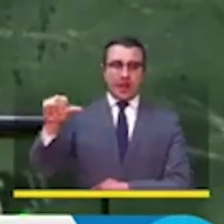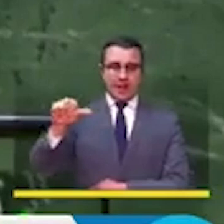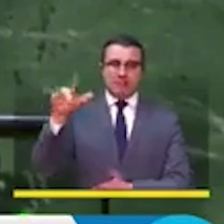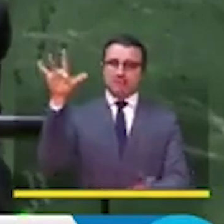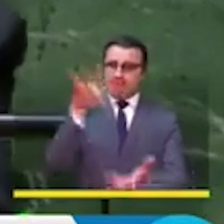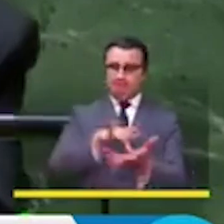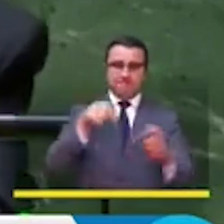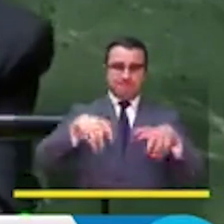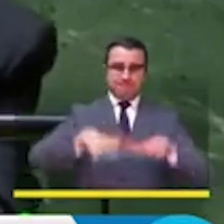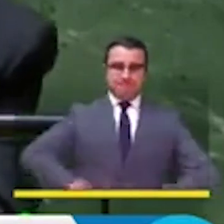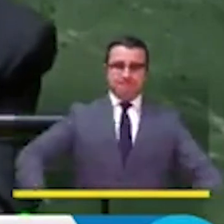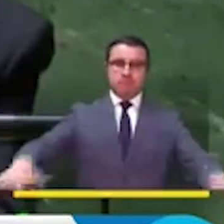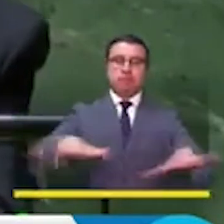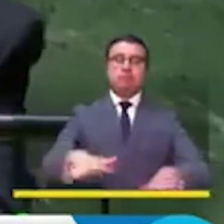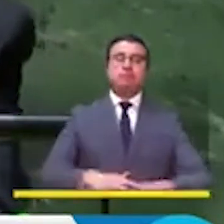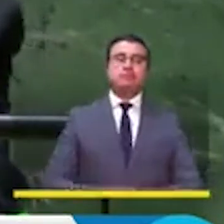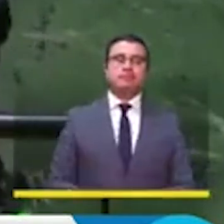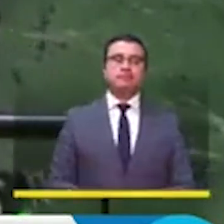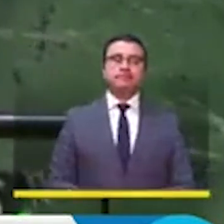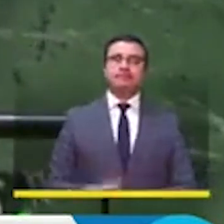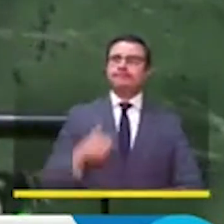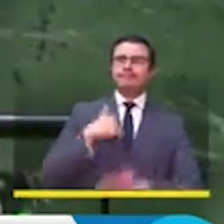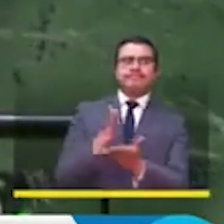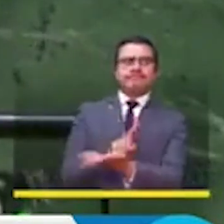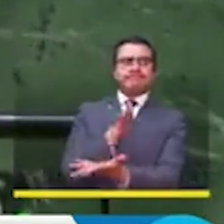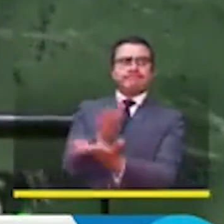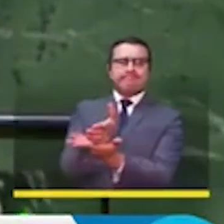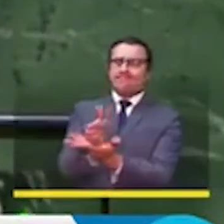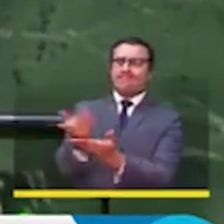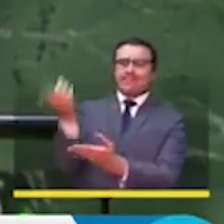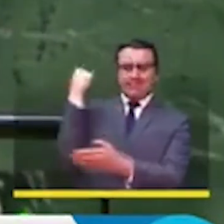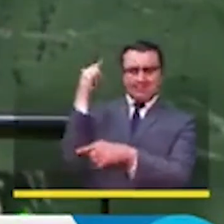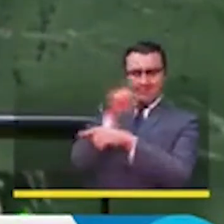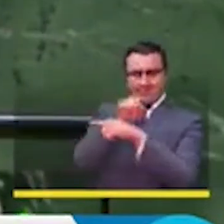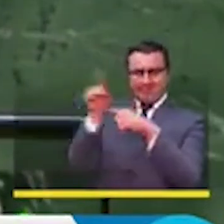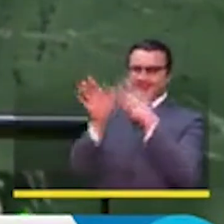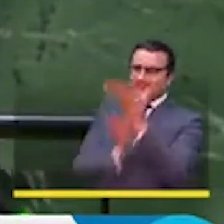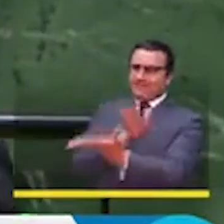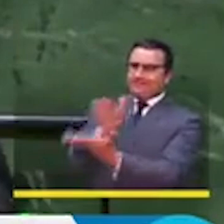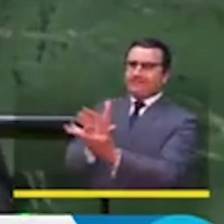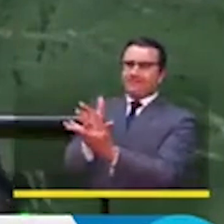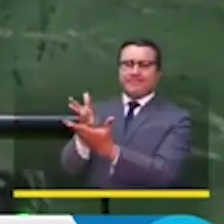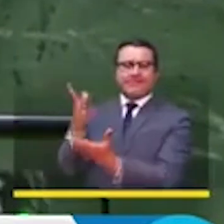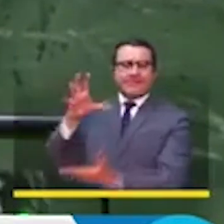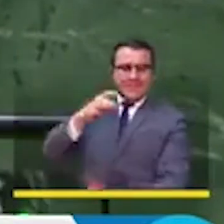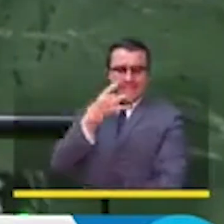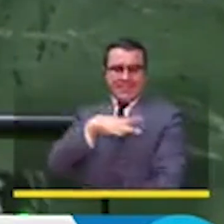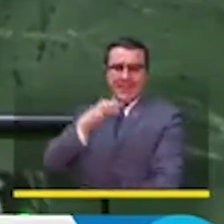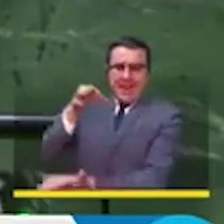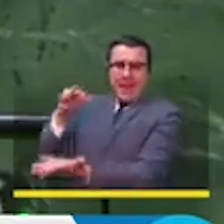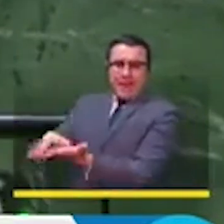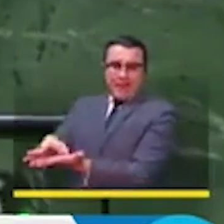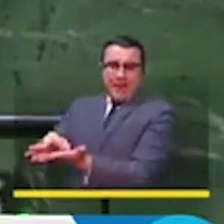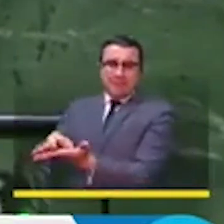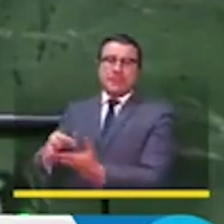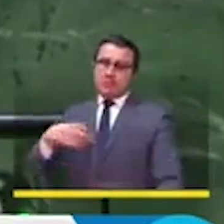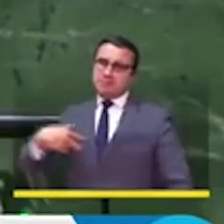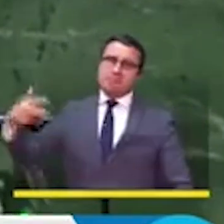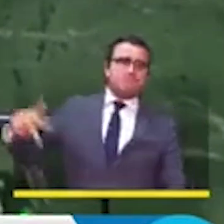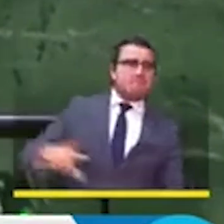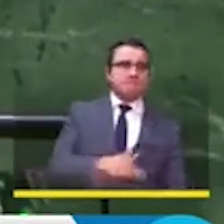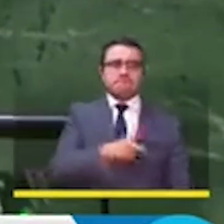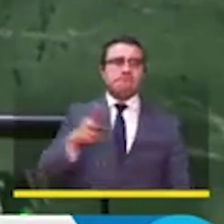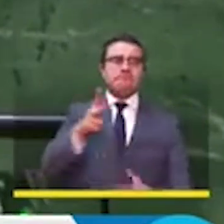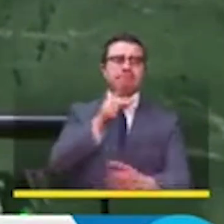Pasé por Santiago de Chile hace una semana, desde ahí viene mi viaje para